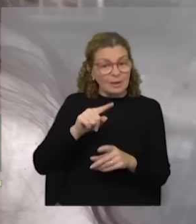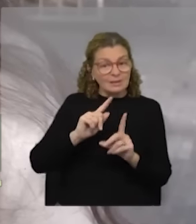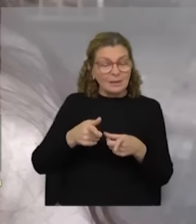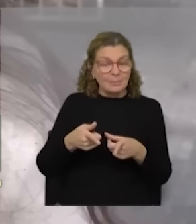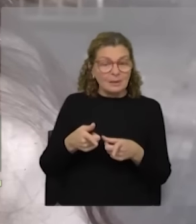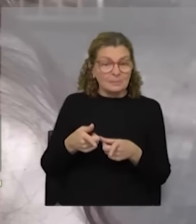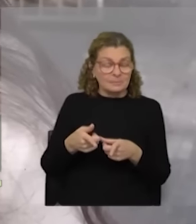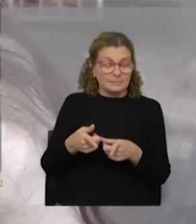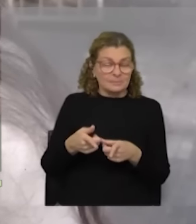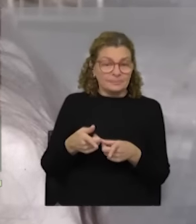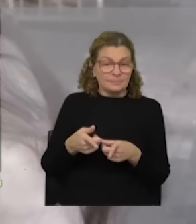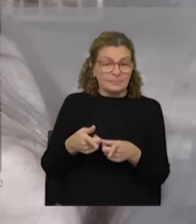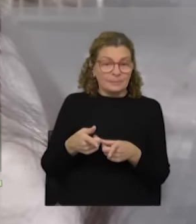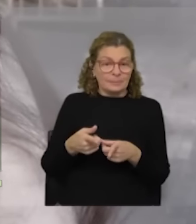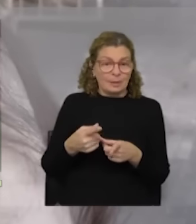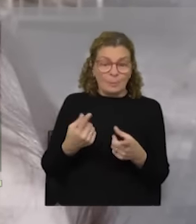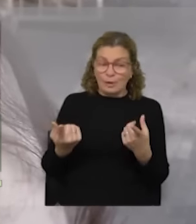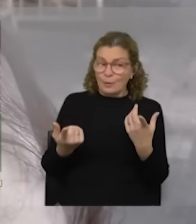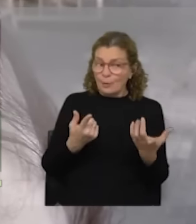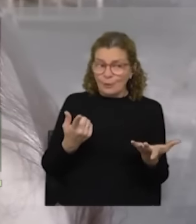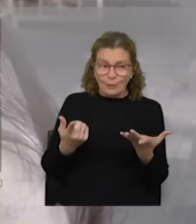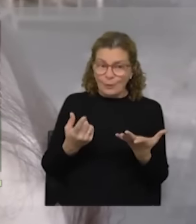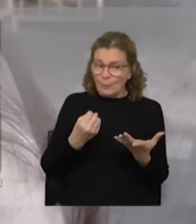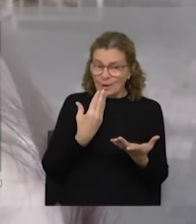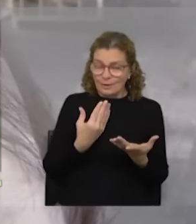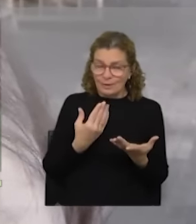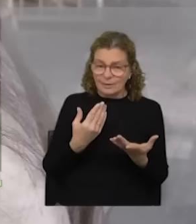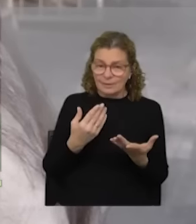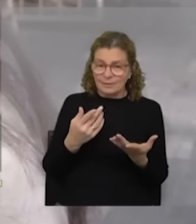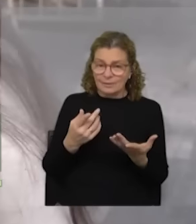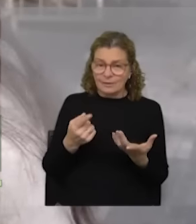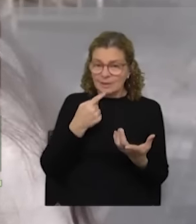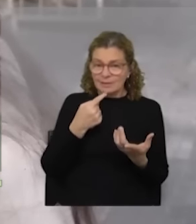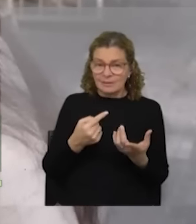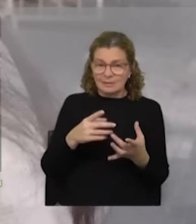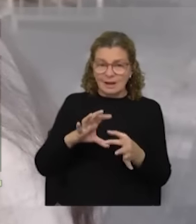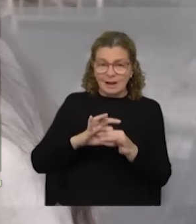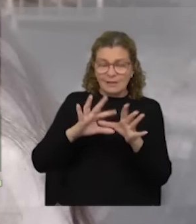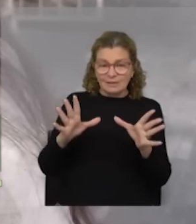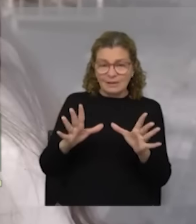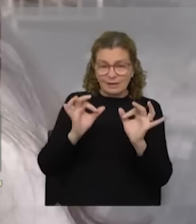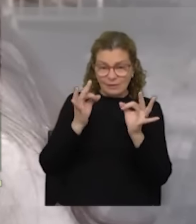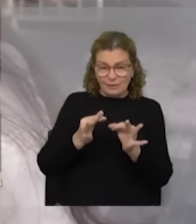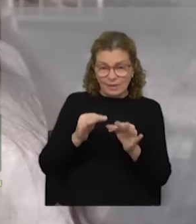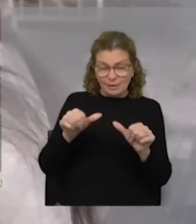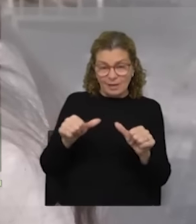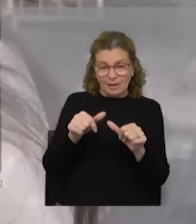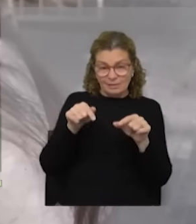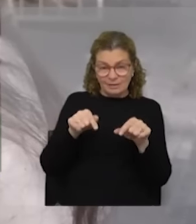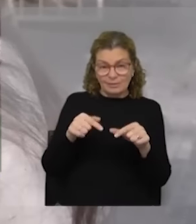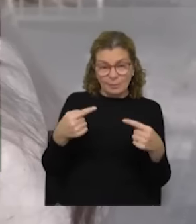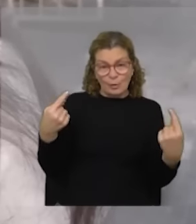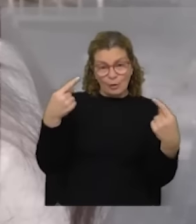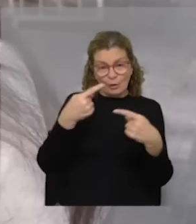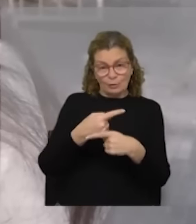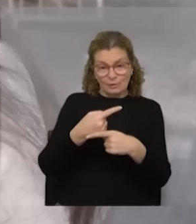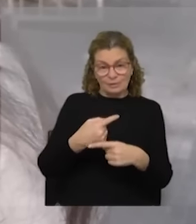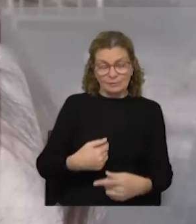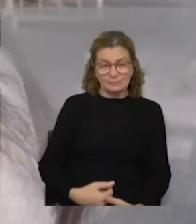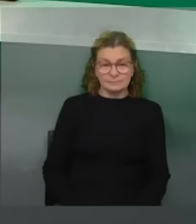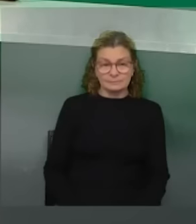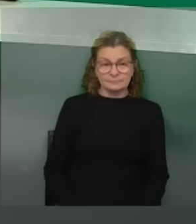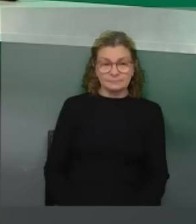hay una incoherencia entre La retórica de la libertad y realmente lo que está sucediendo que es todo lo contrario